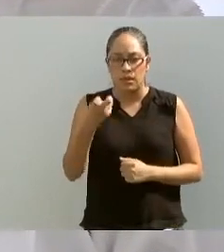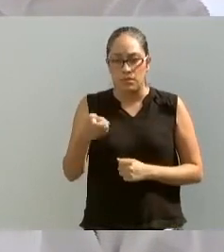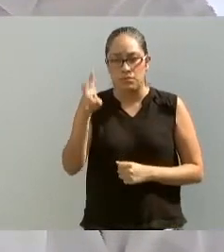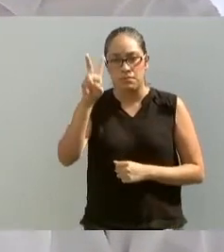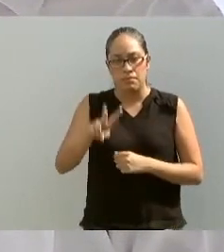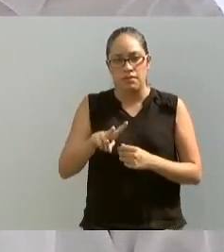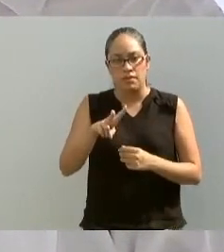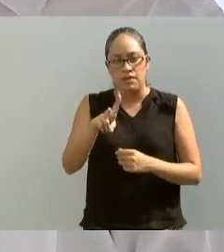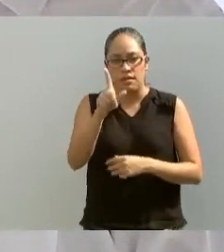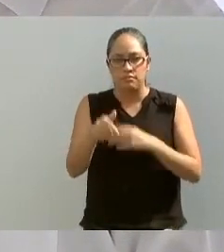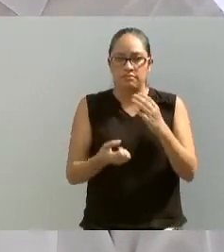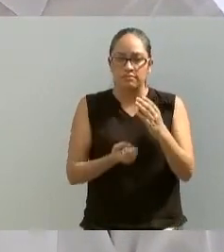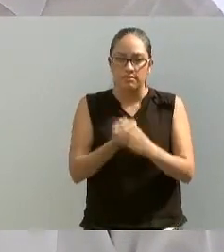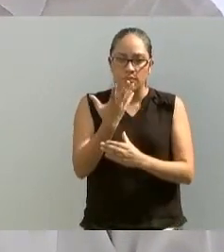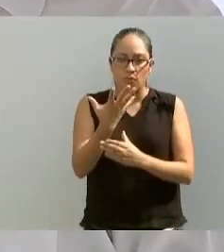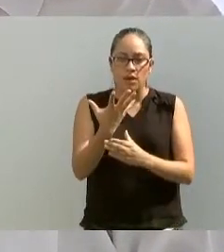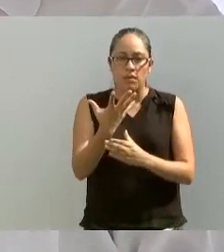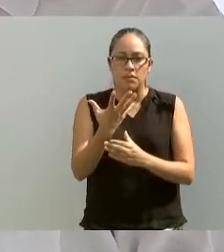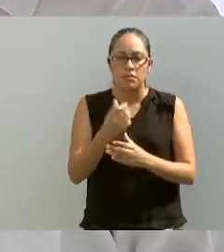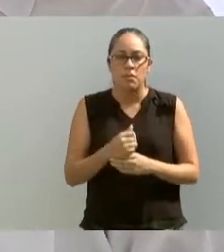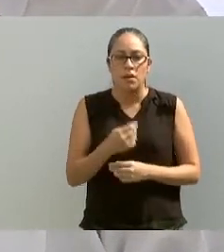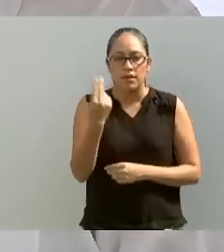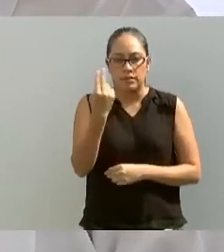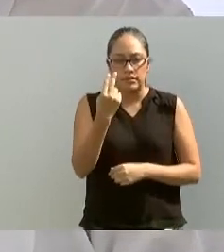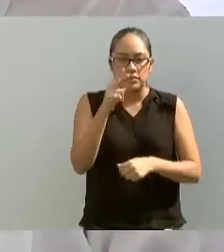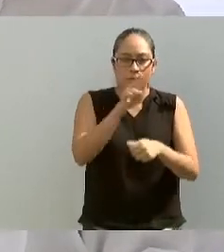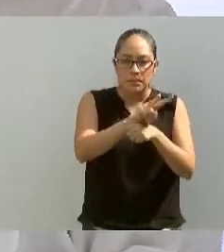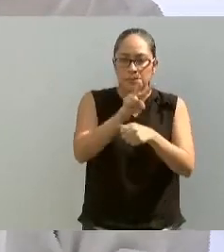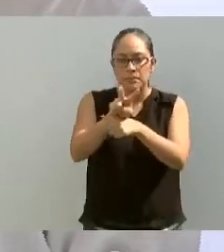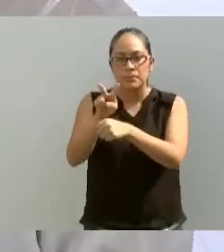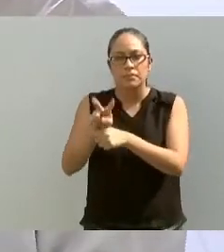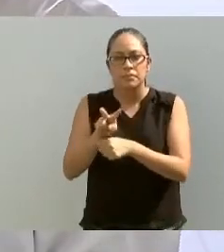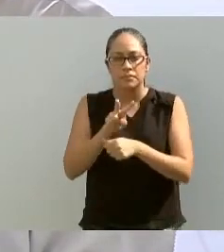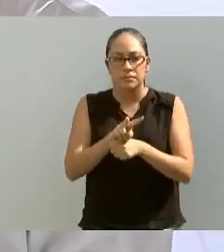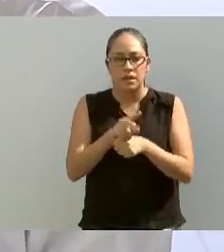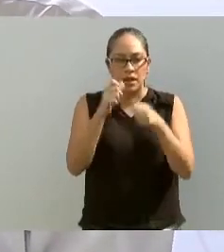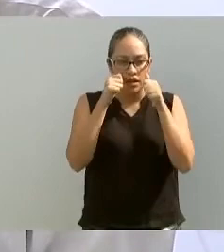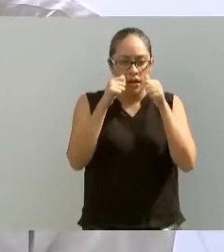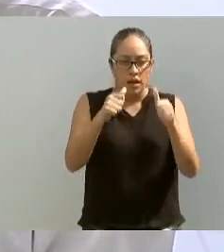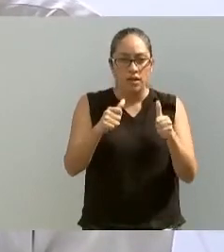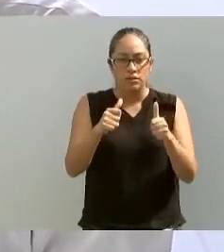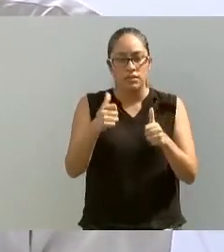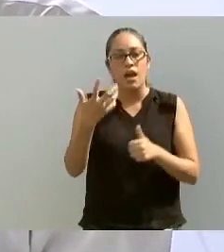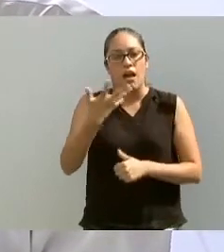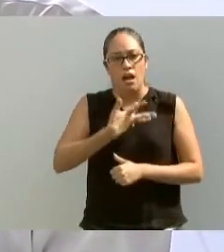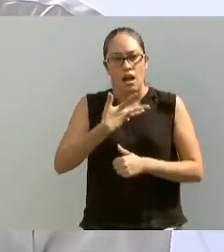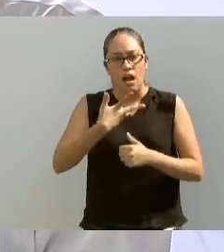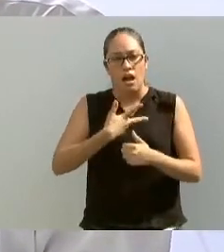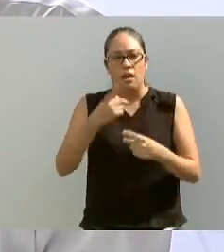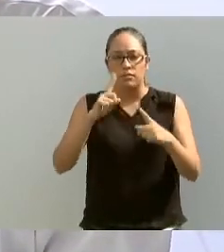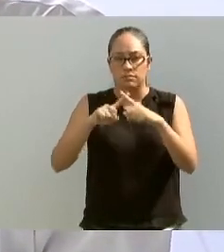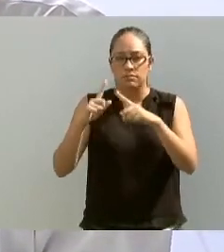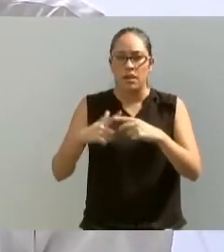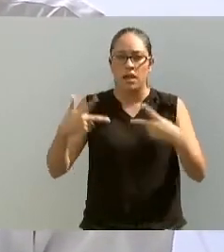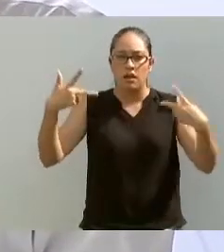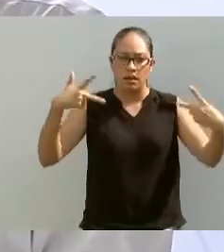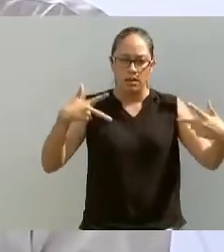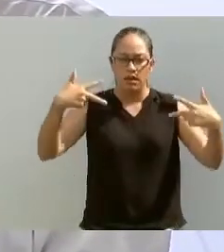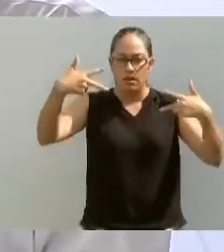moderno de vigilancia, con cámaras,